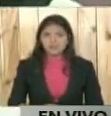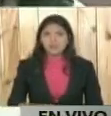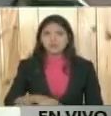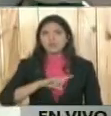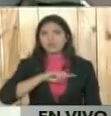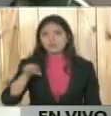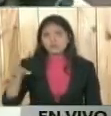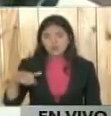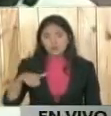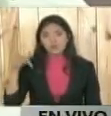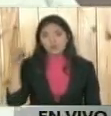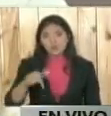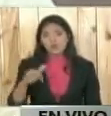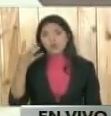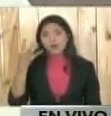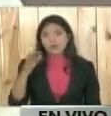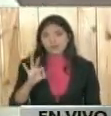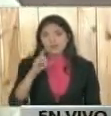40 aniversario